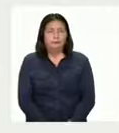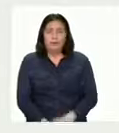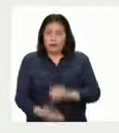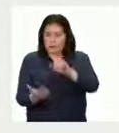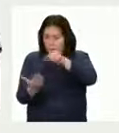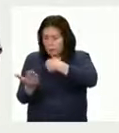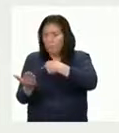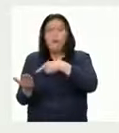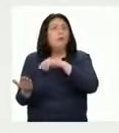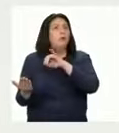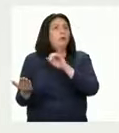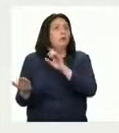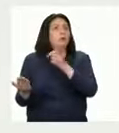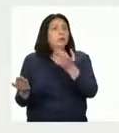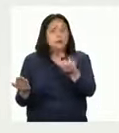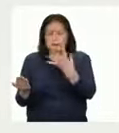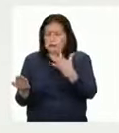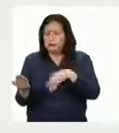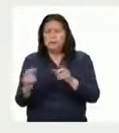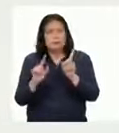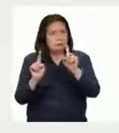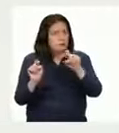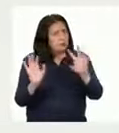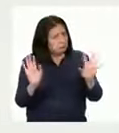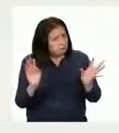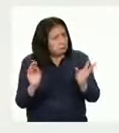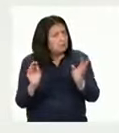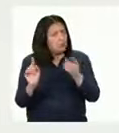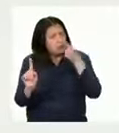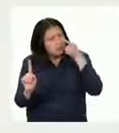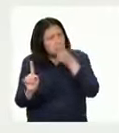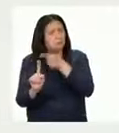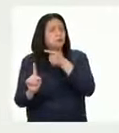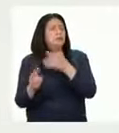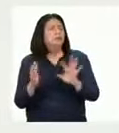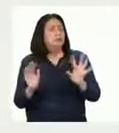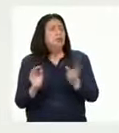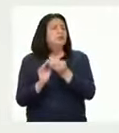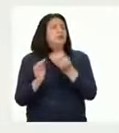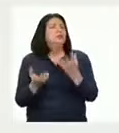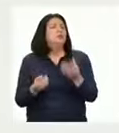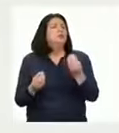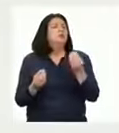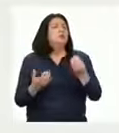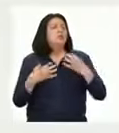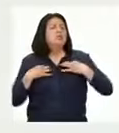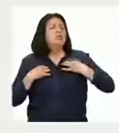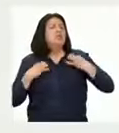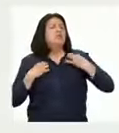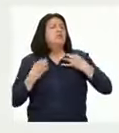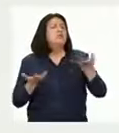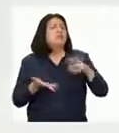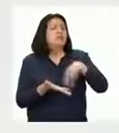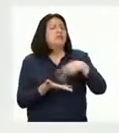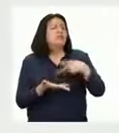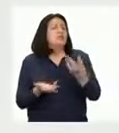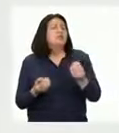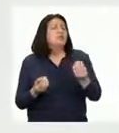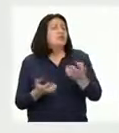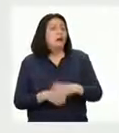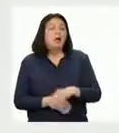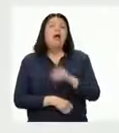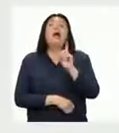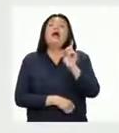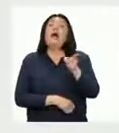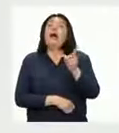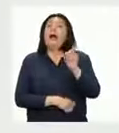Julia también nos dice, profesora, que como pregunta complementaria o específica se puede añadir ¿cómo es la vestimenta en ese baile?